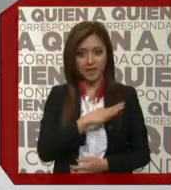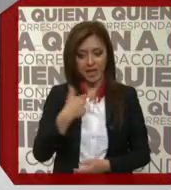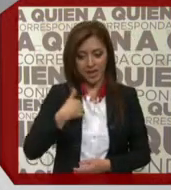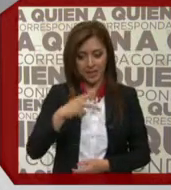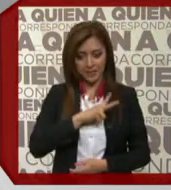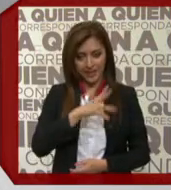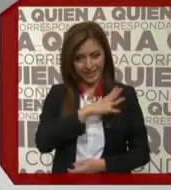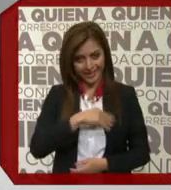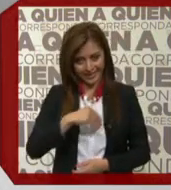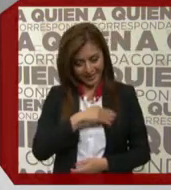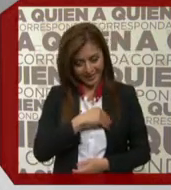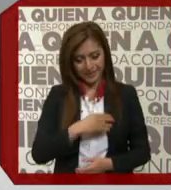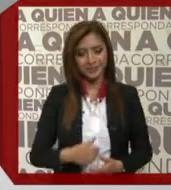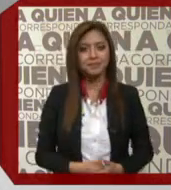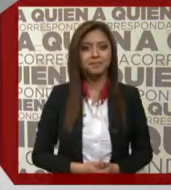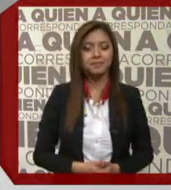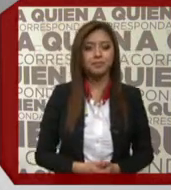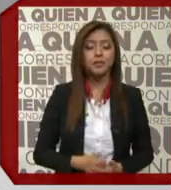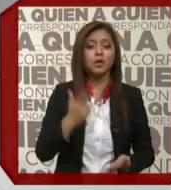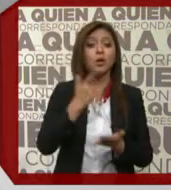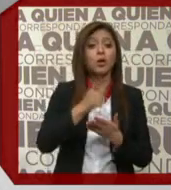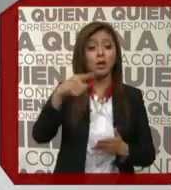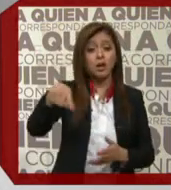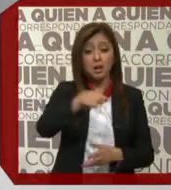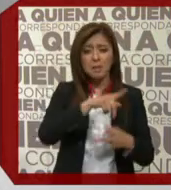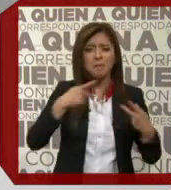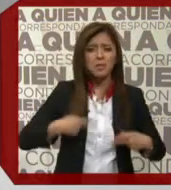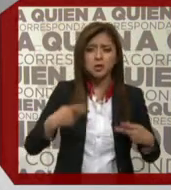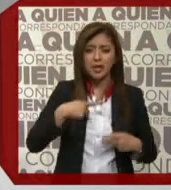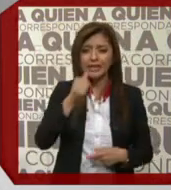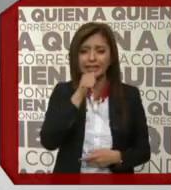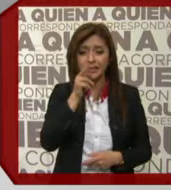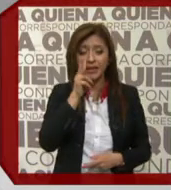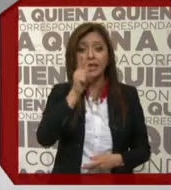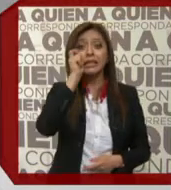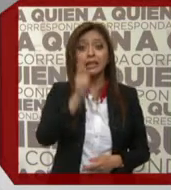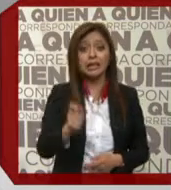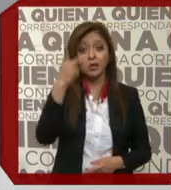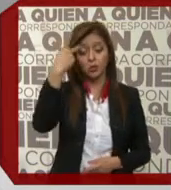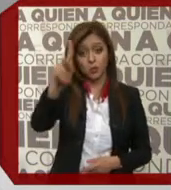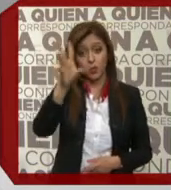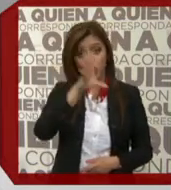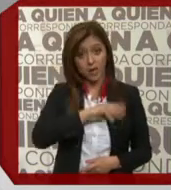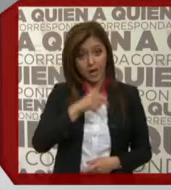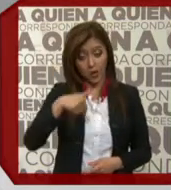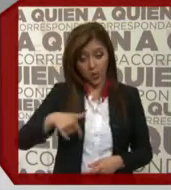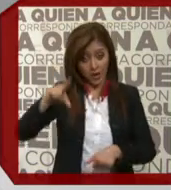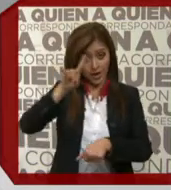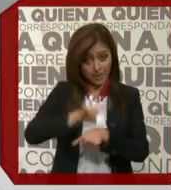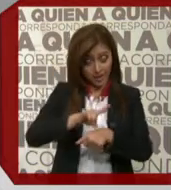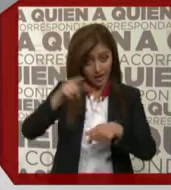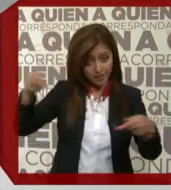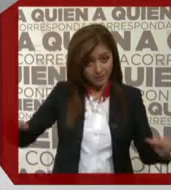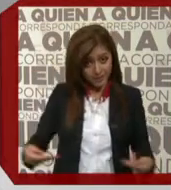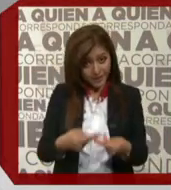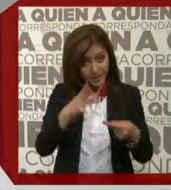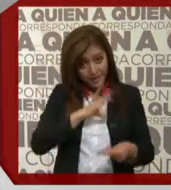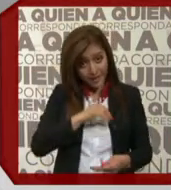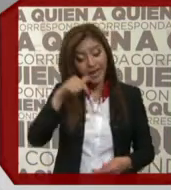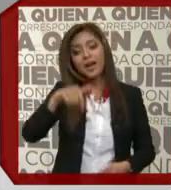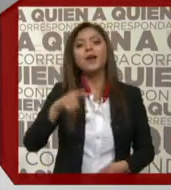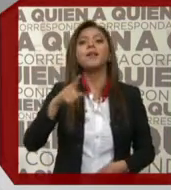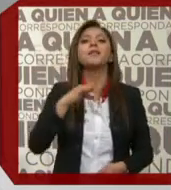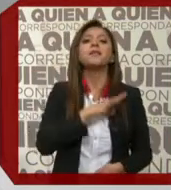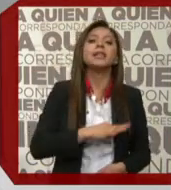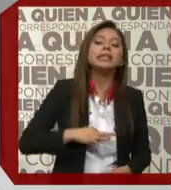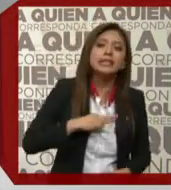pues yo siempre bien acompañado. Para quien no había visto el programa, se refiere a su hija que acaba de ser mamá, lo que quiere decir que eres abuelo, porque aquí felicidades, abuelo, gracias,